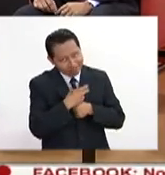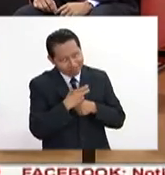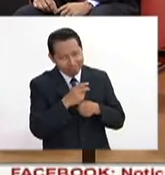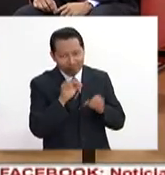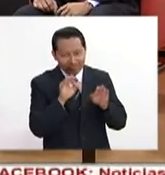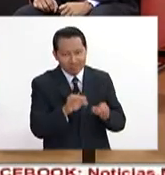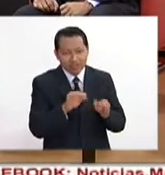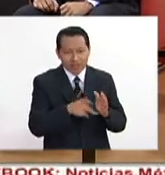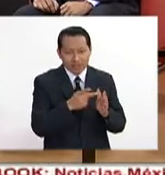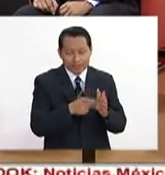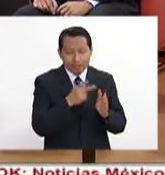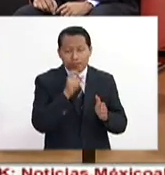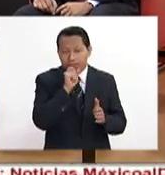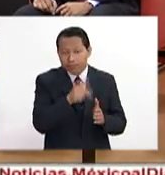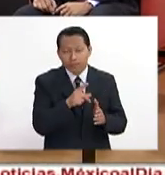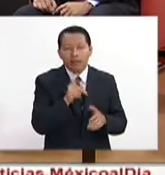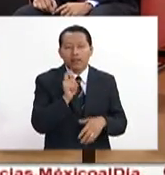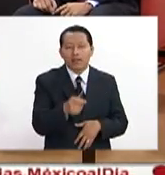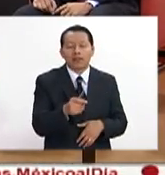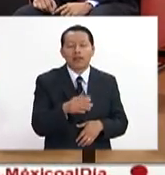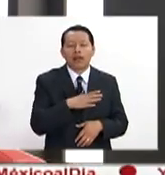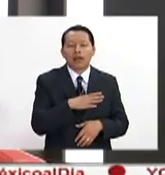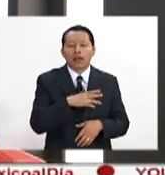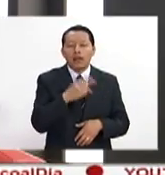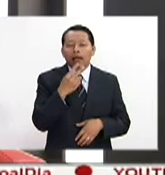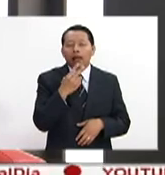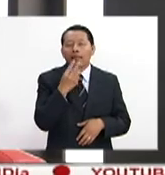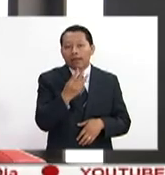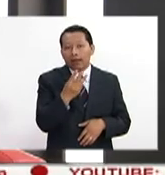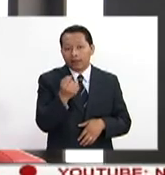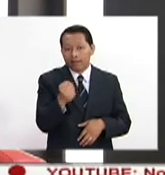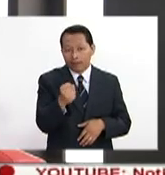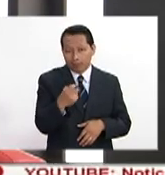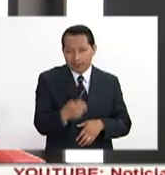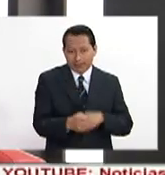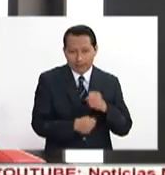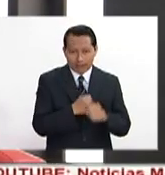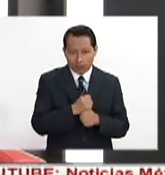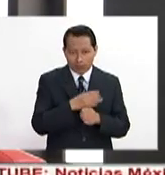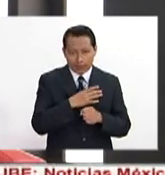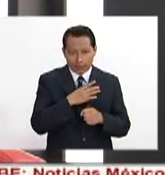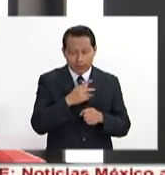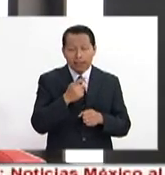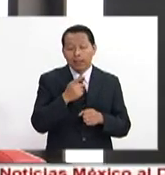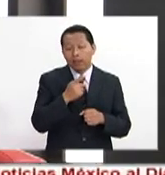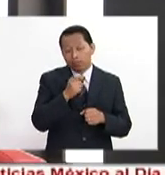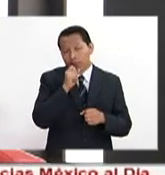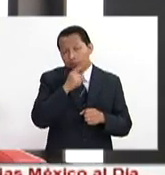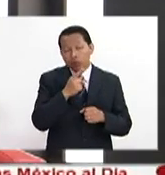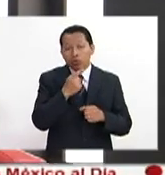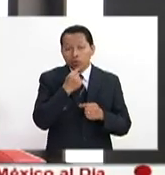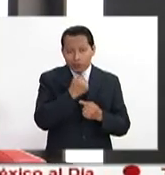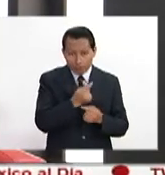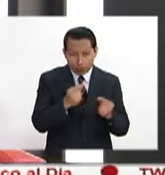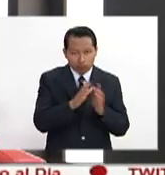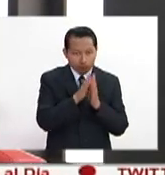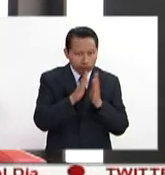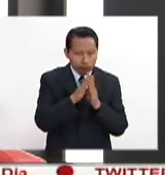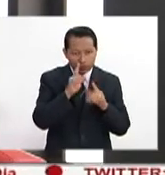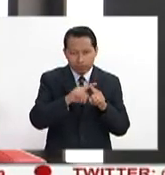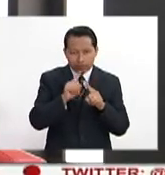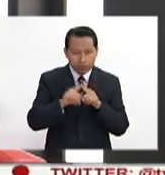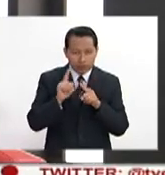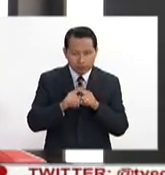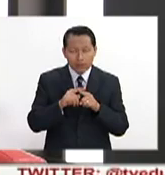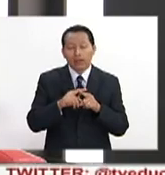gracias nuevamente. Bueno, básicamente el 3 de septiembre de este año se va a llevar a cabo la consulta ciudadana de presupuesto participativo. Así es. Donde la